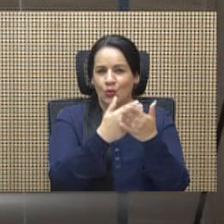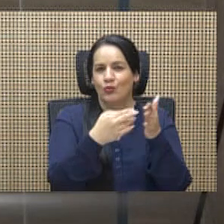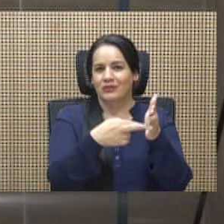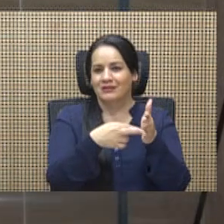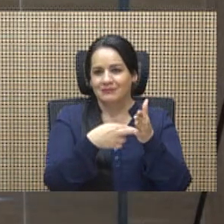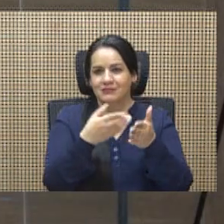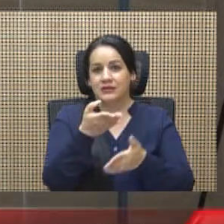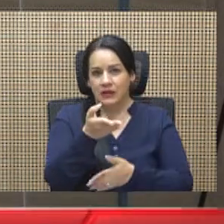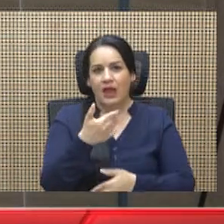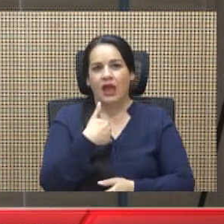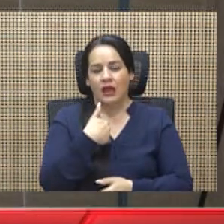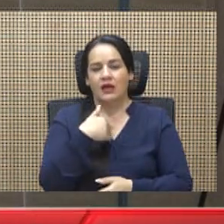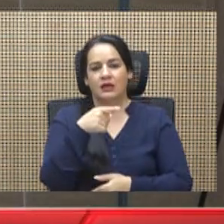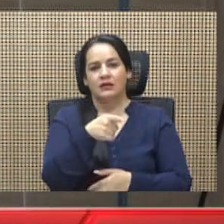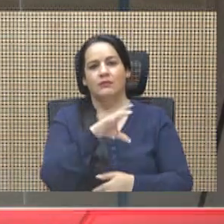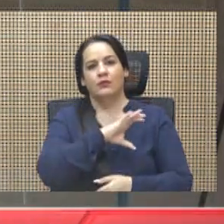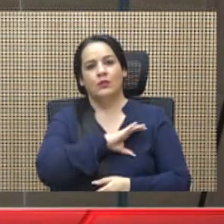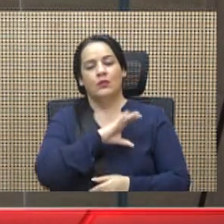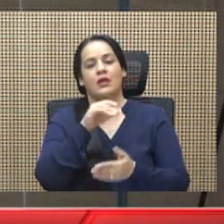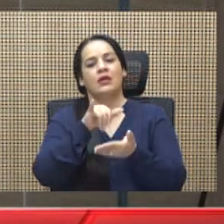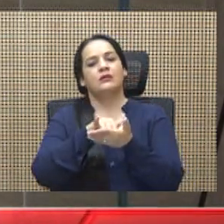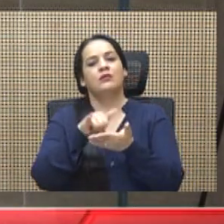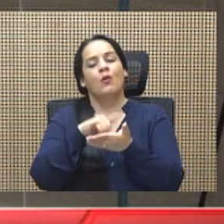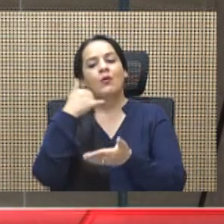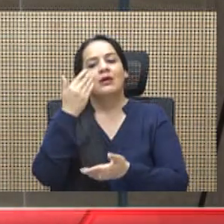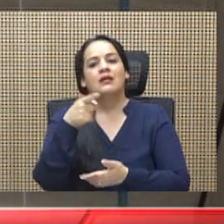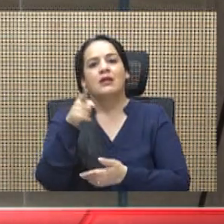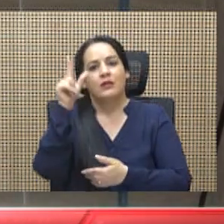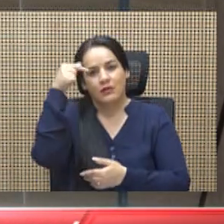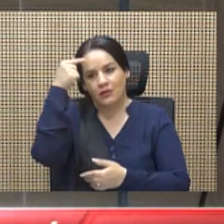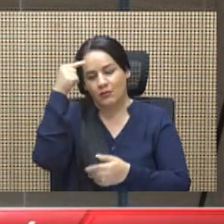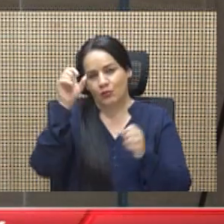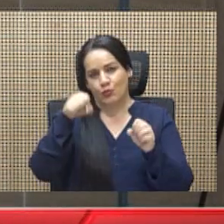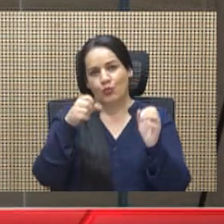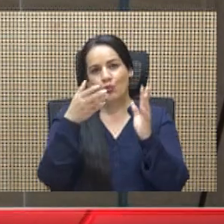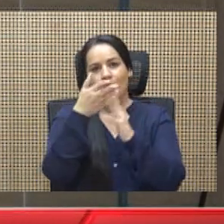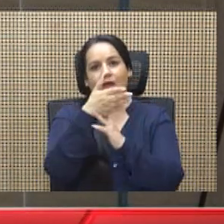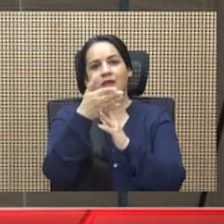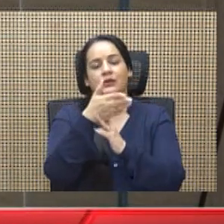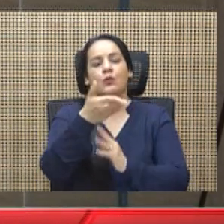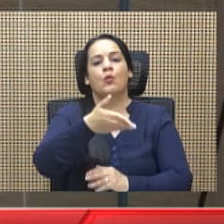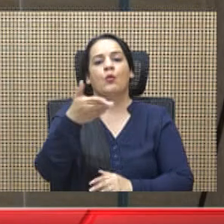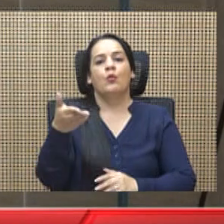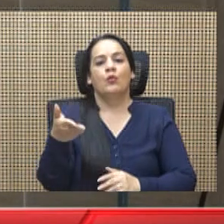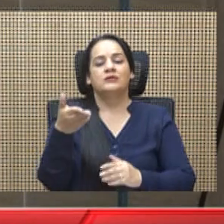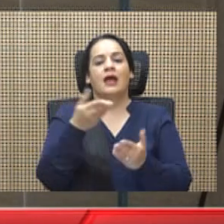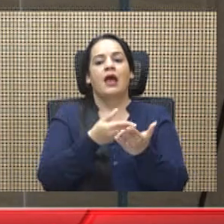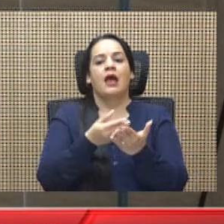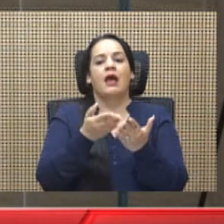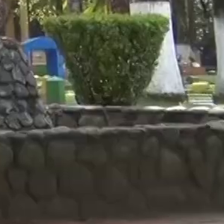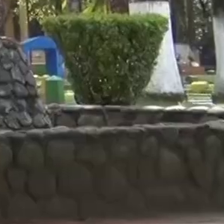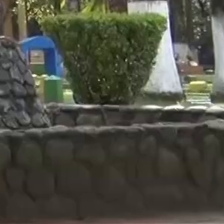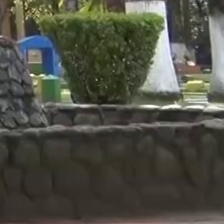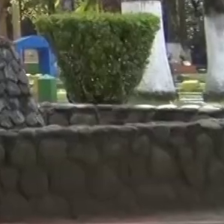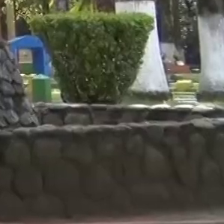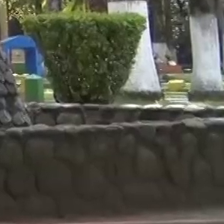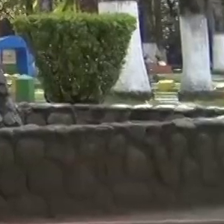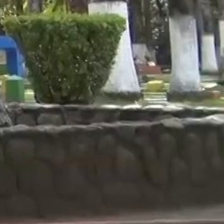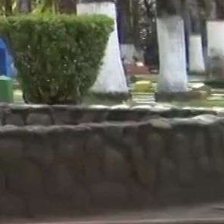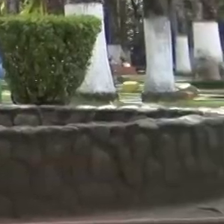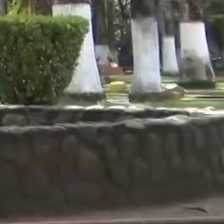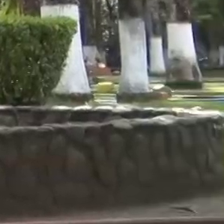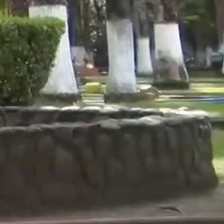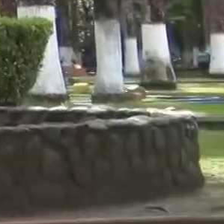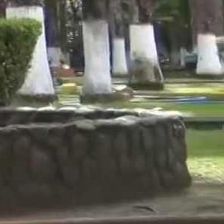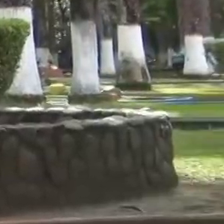pero esto le facilita a la administración poder acceder a cosas que mediante la compra no podrán hacerlo. También